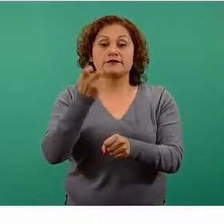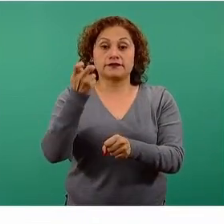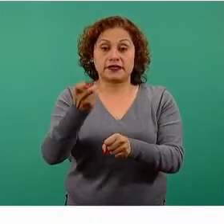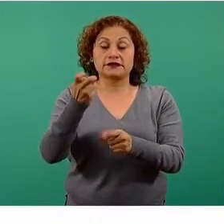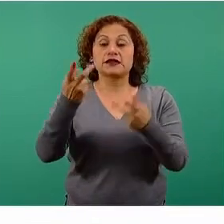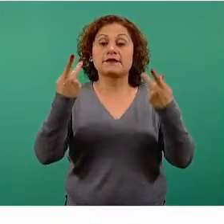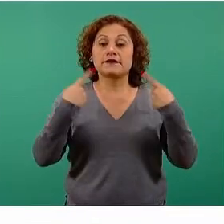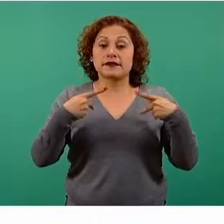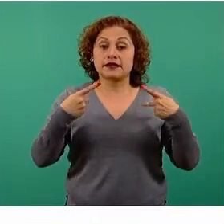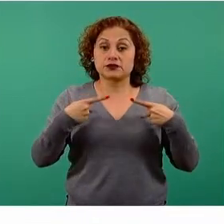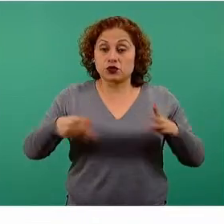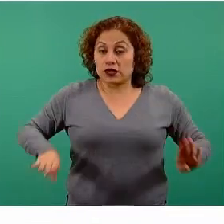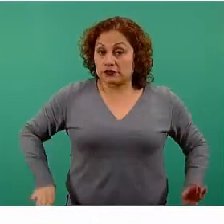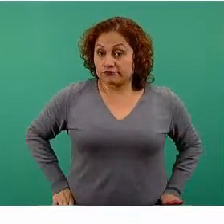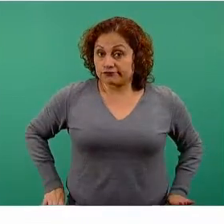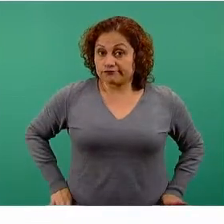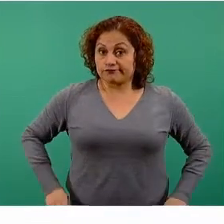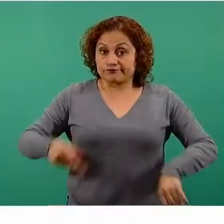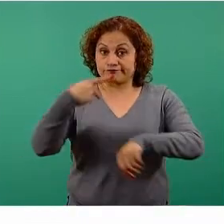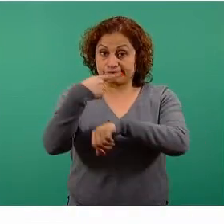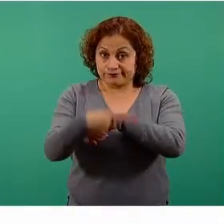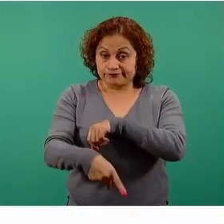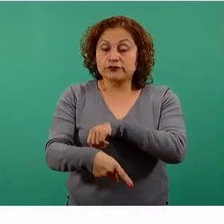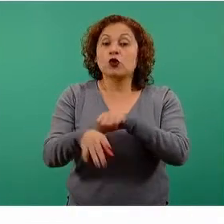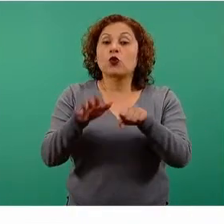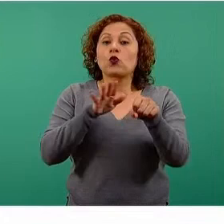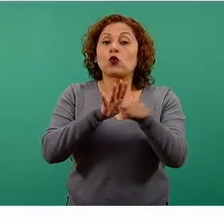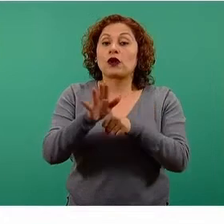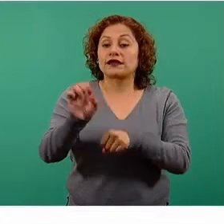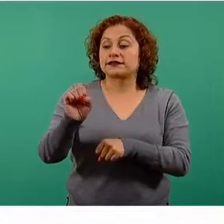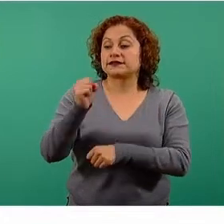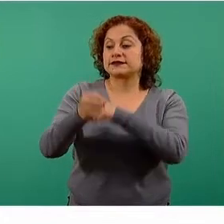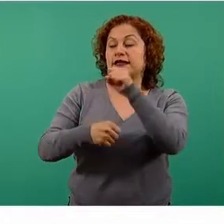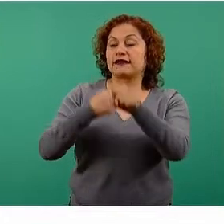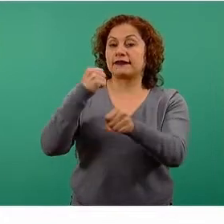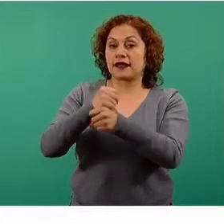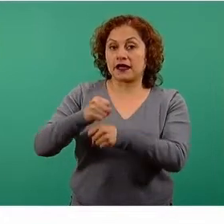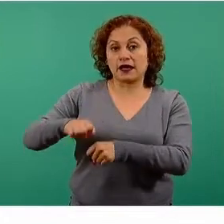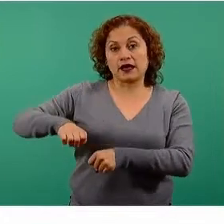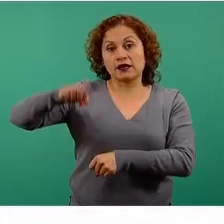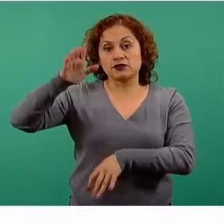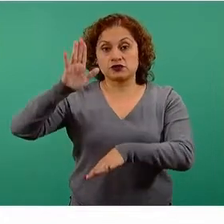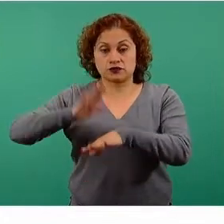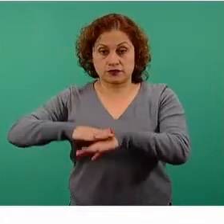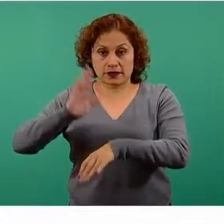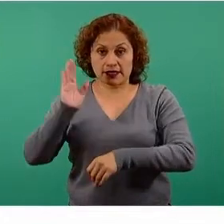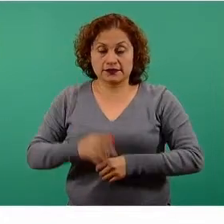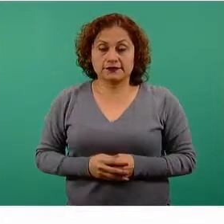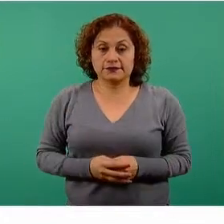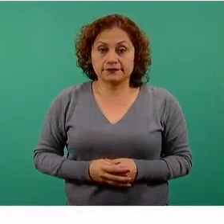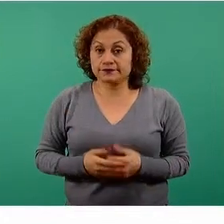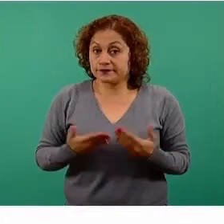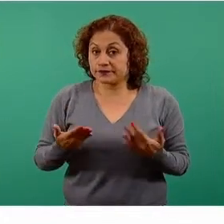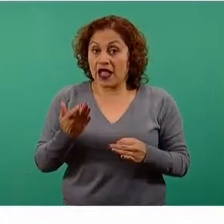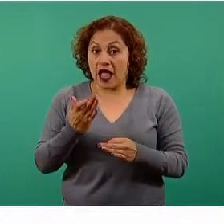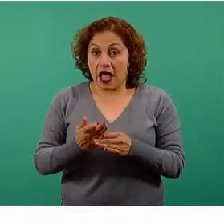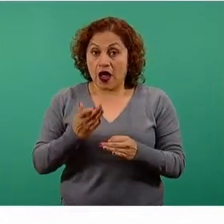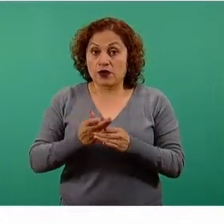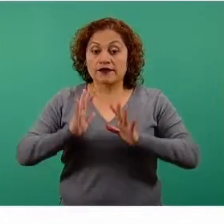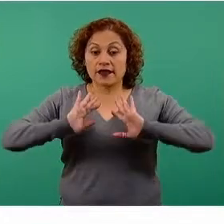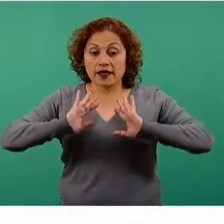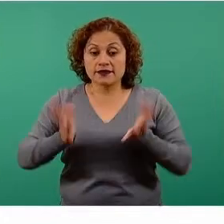la población mayor de 60 años, 60 en adelante. Y hasta el momento hemos vacunado